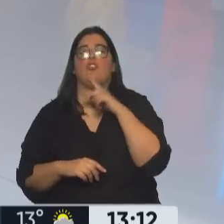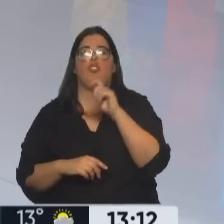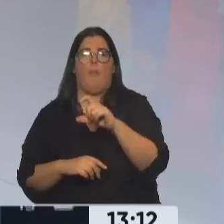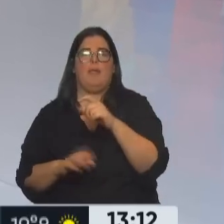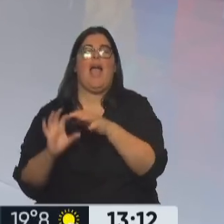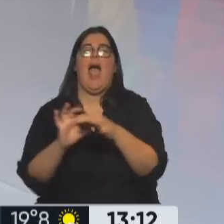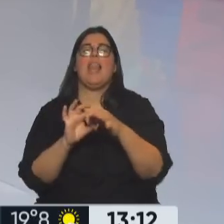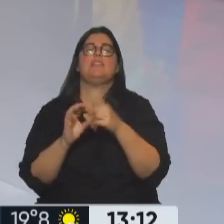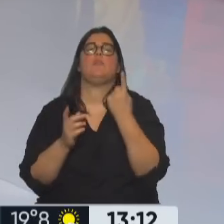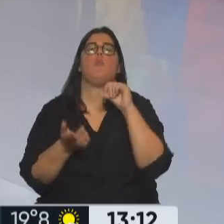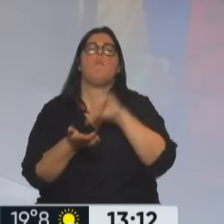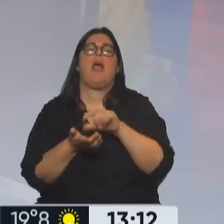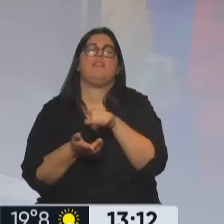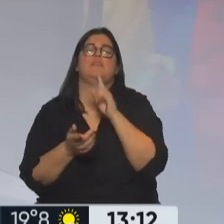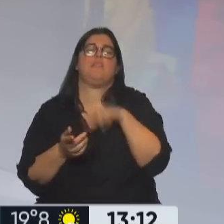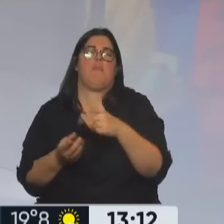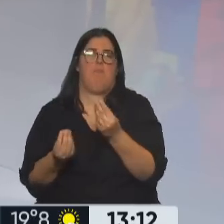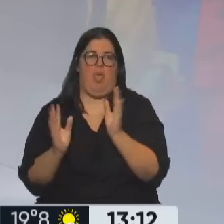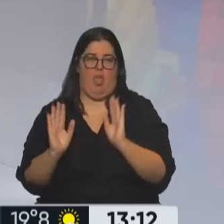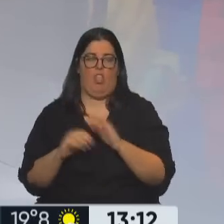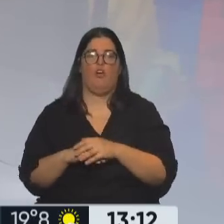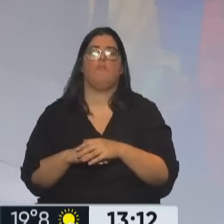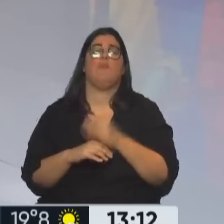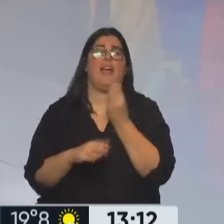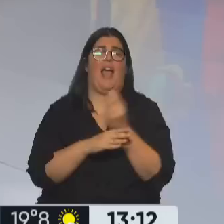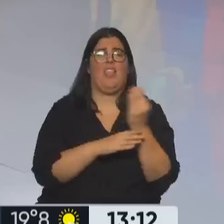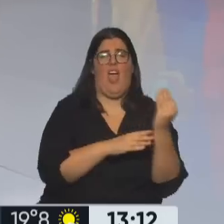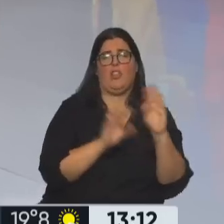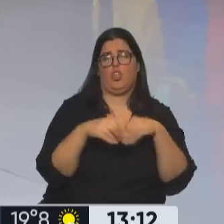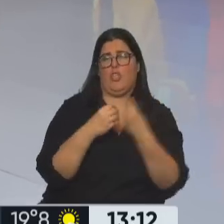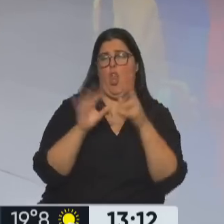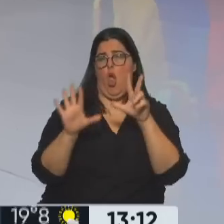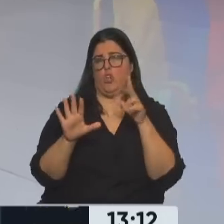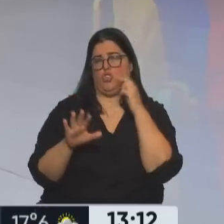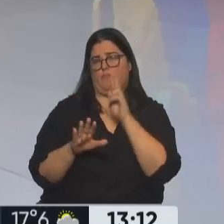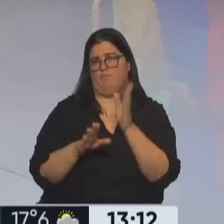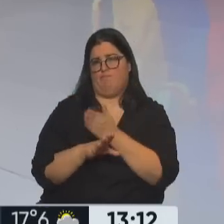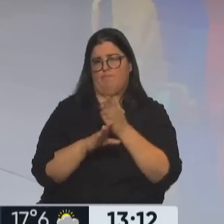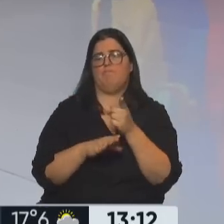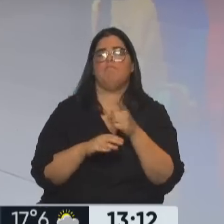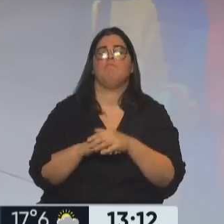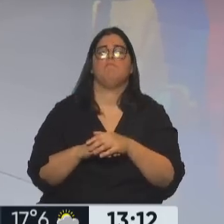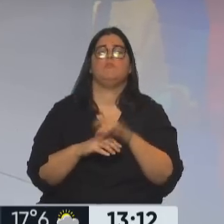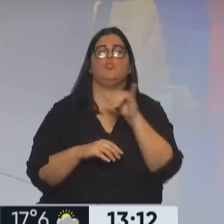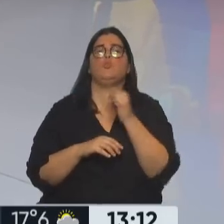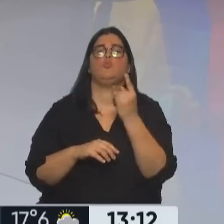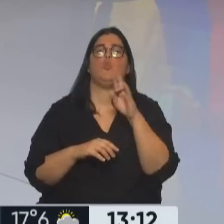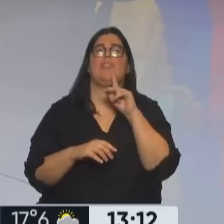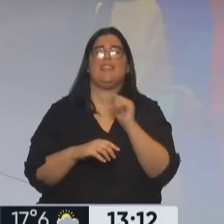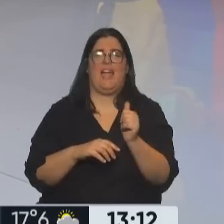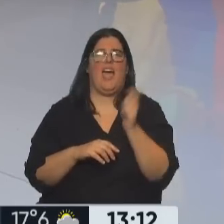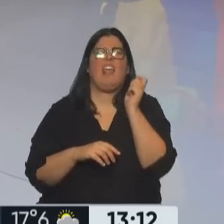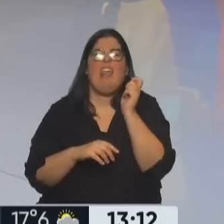País Sin Miedo. Continúan los candidatos, los repasamos a los 8 y ya comenzamos a analizar. Cristian Zurita, ¿quién es? Bueno,